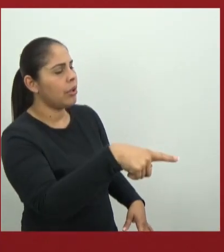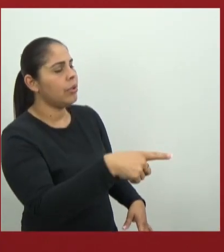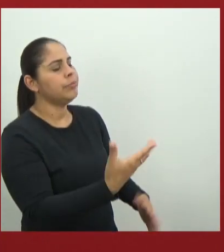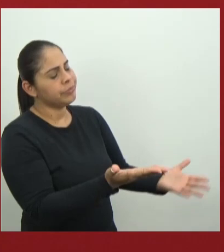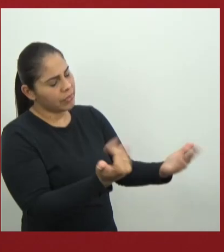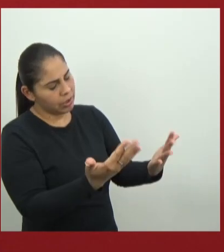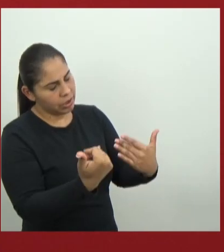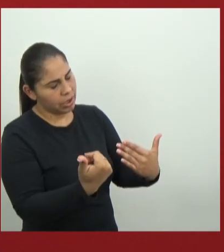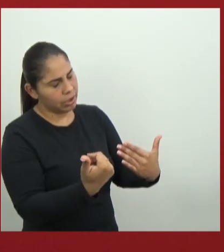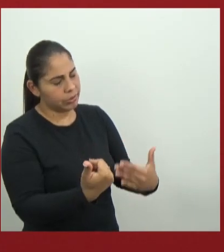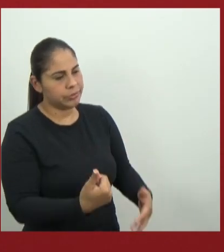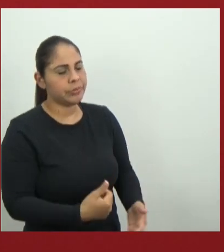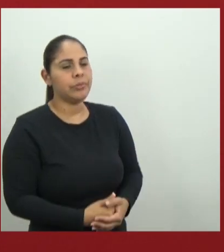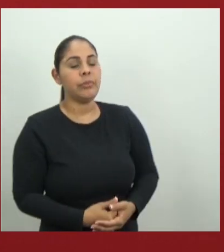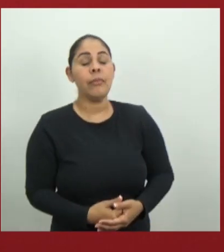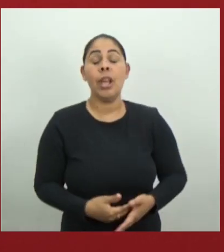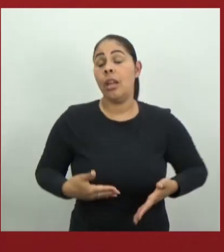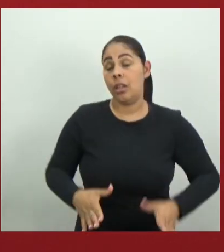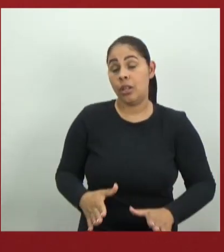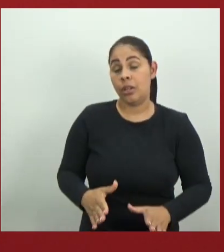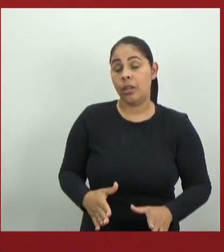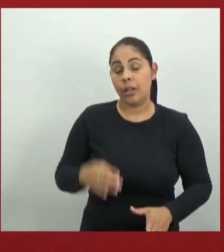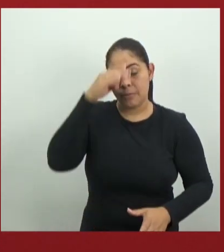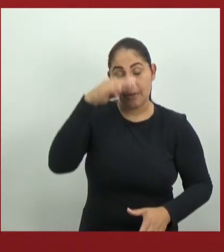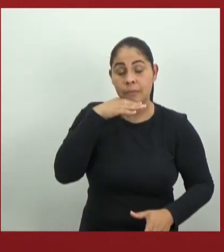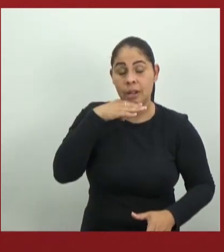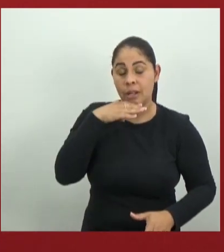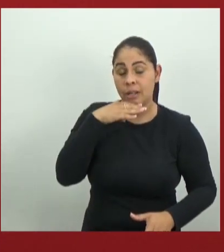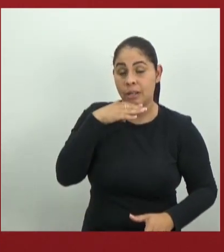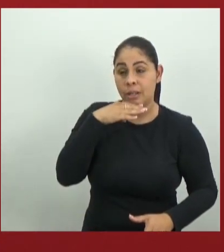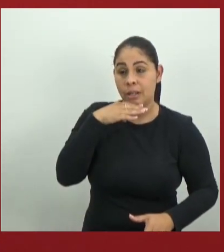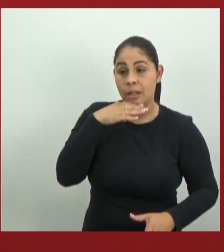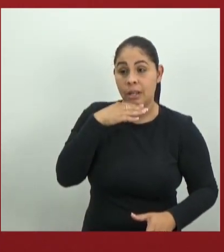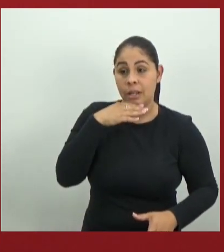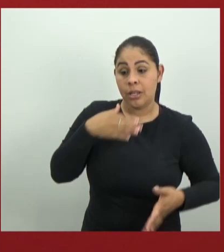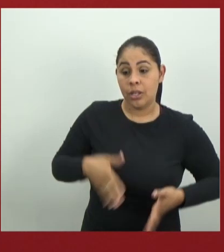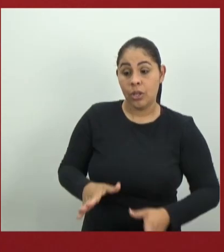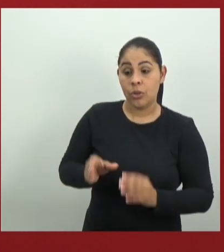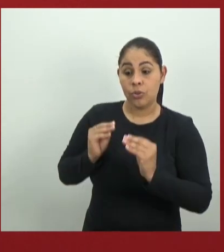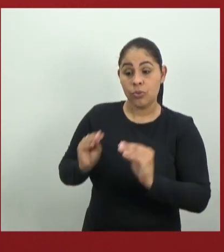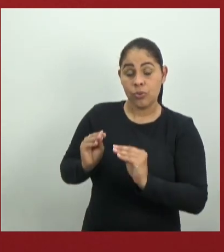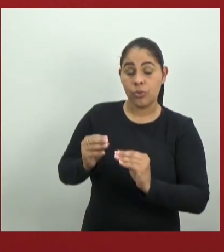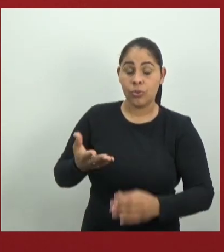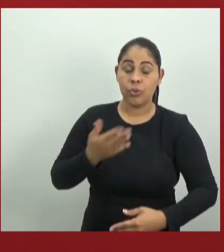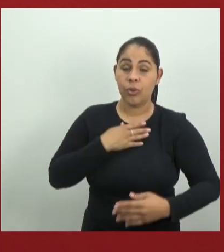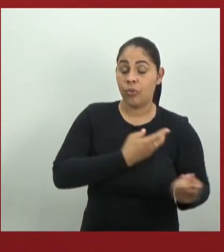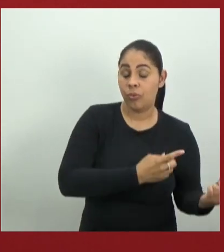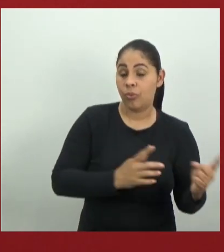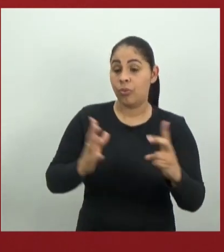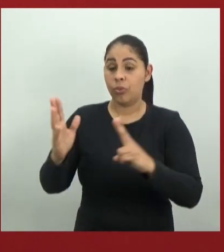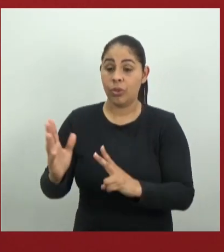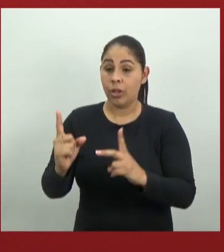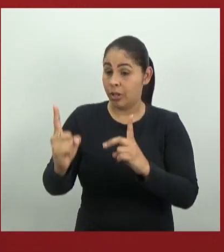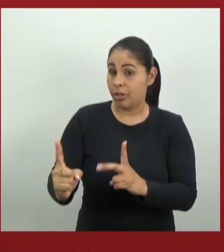Entonces el Padre trae al Hijo, y cuando el Espíritu lo vio, sacudió con violencia al muchacho, y cayendo en tierra se